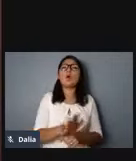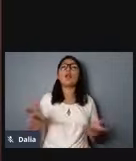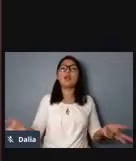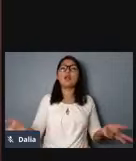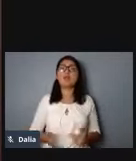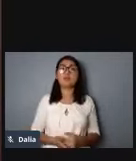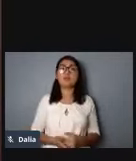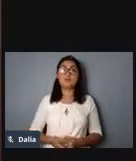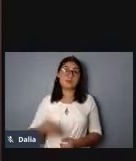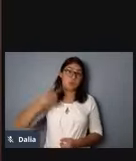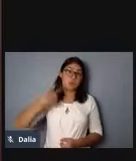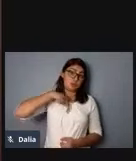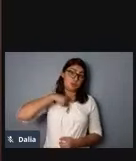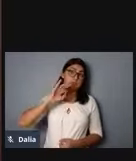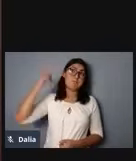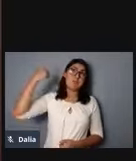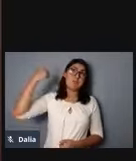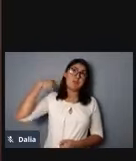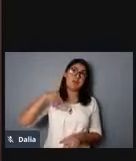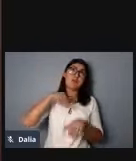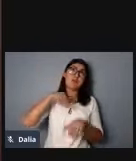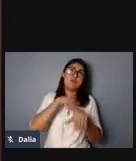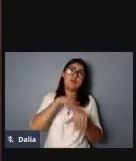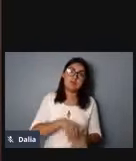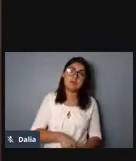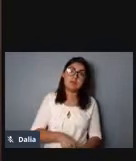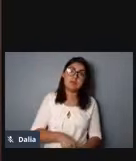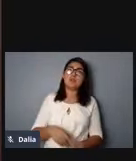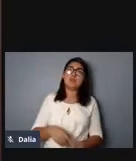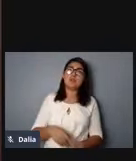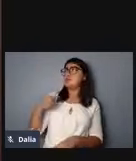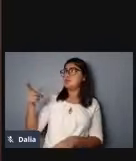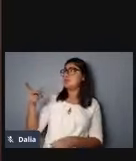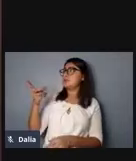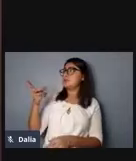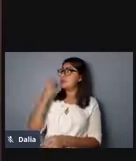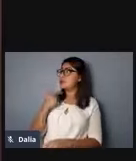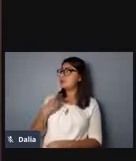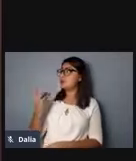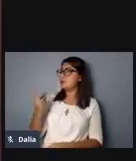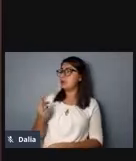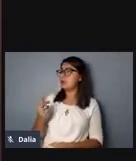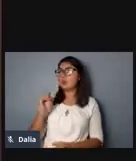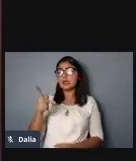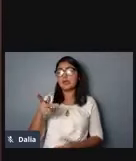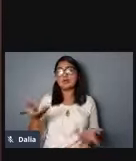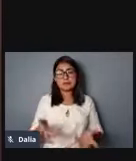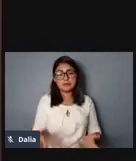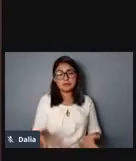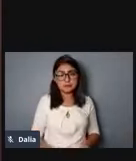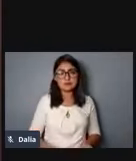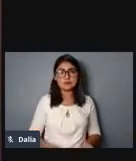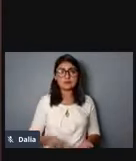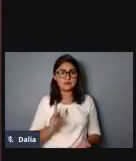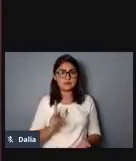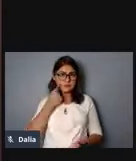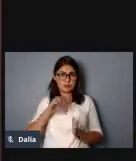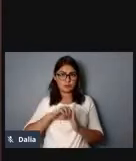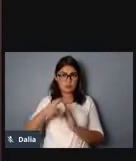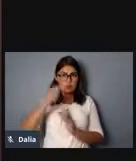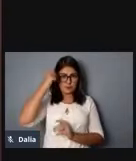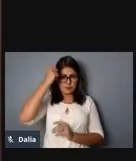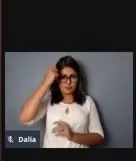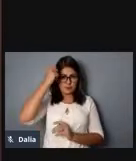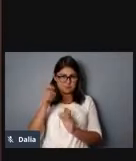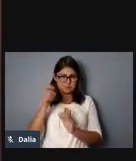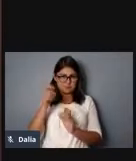hacemos lo que nos dicen, sobrevivimos, ¿no? A manos, dice por ahí la teoría, que se sobrevive a manos de otras personas. ¿Por qué?